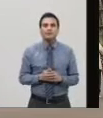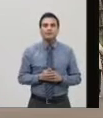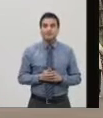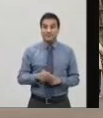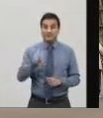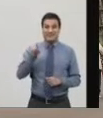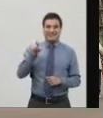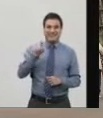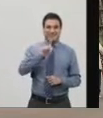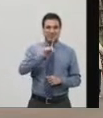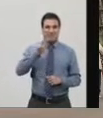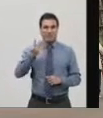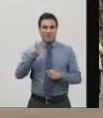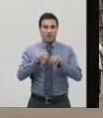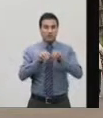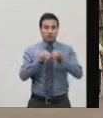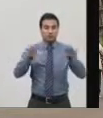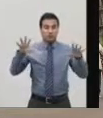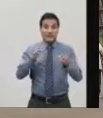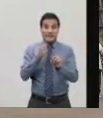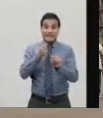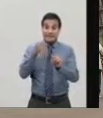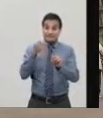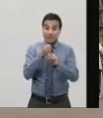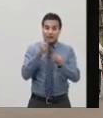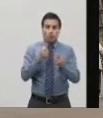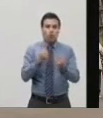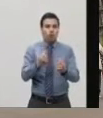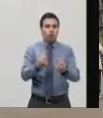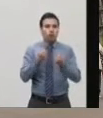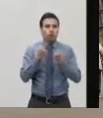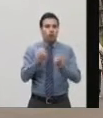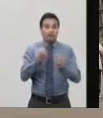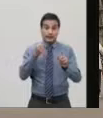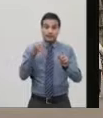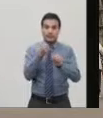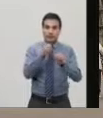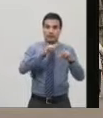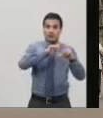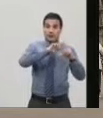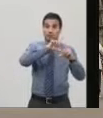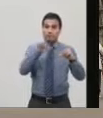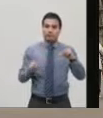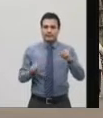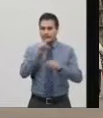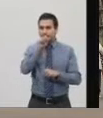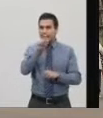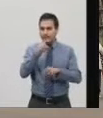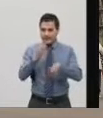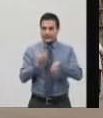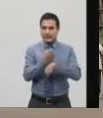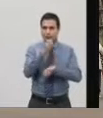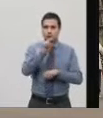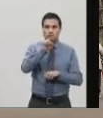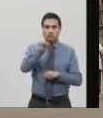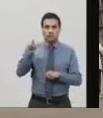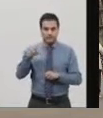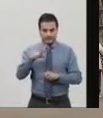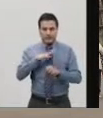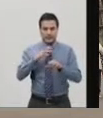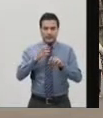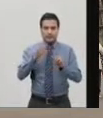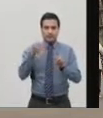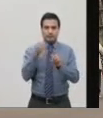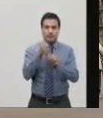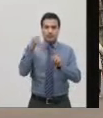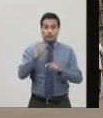se dimensiona en los procesos electorales federales y local, por lo cual la sanción que se propone respecto a la